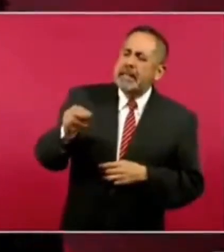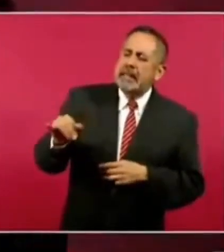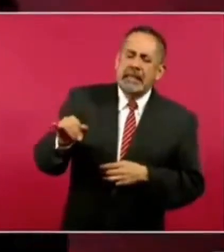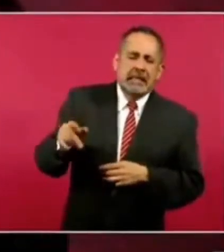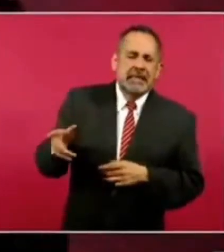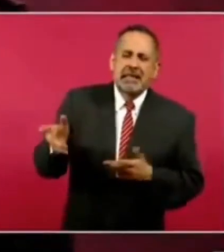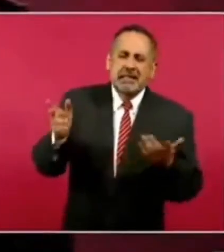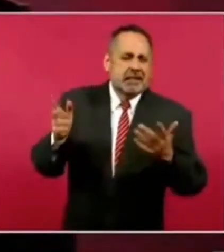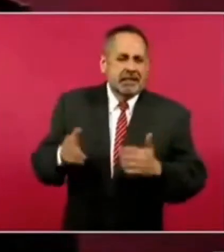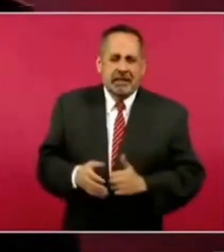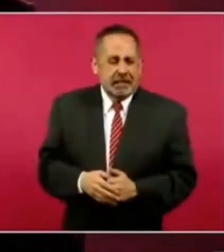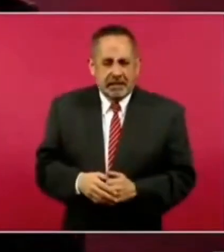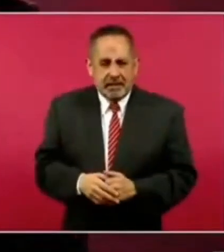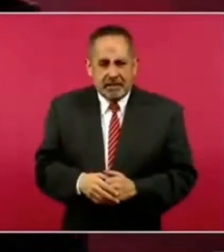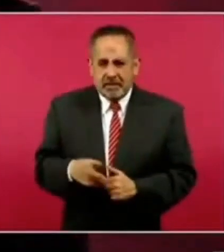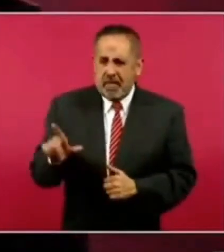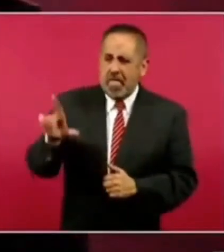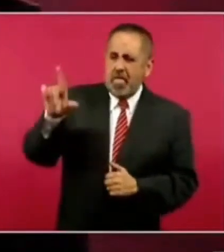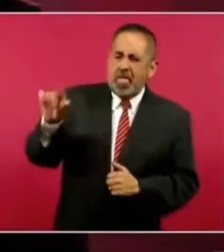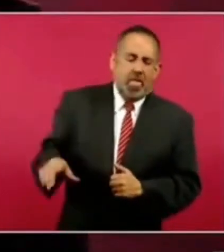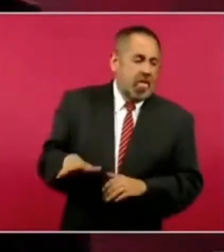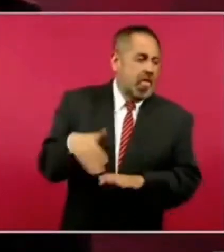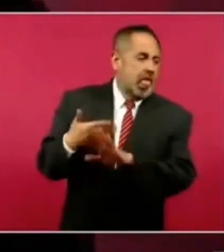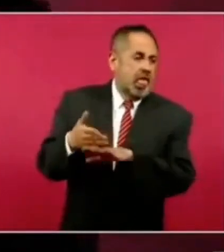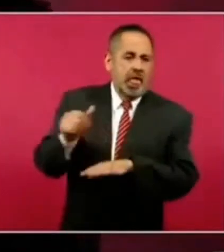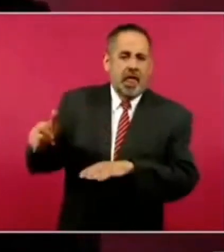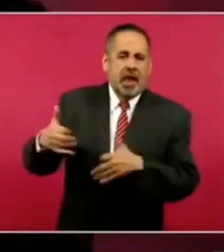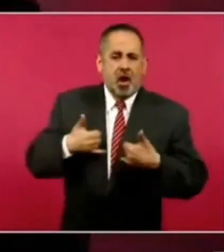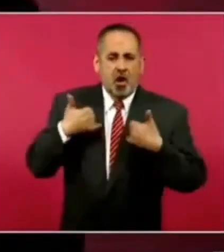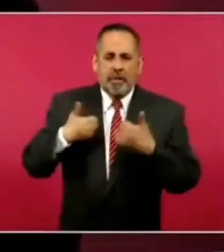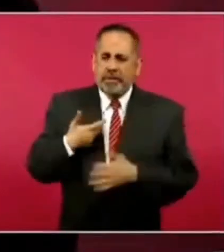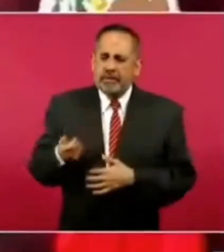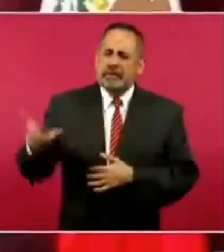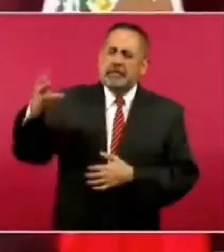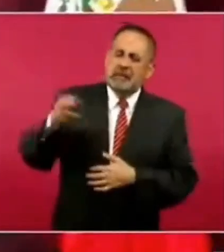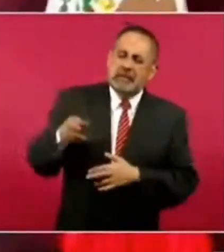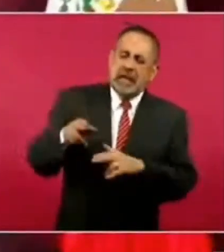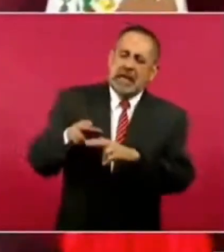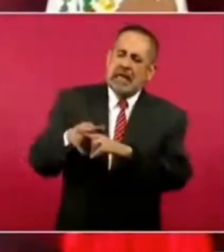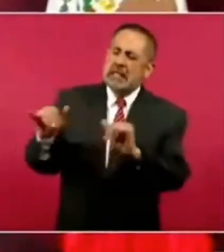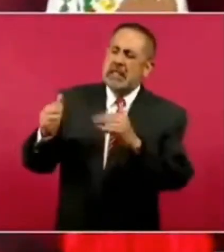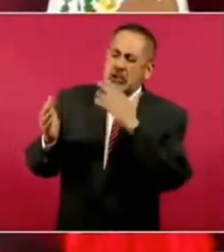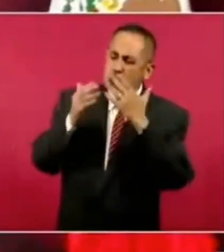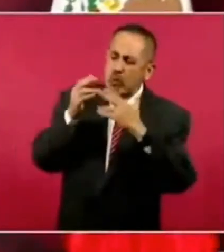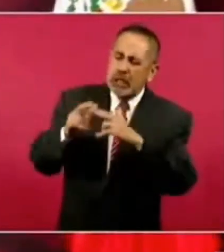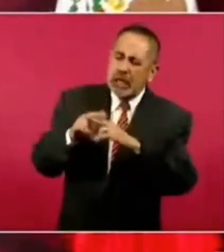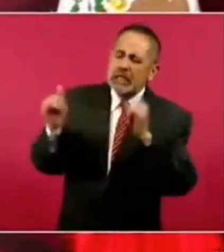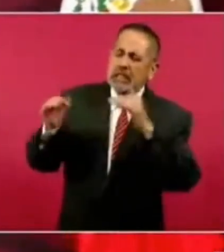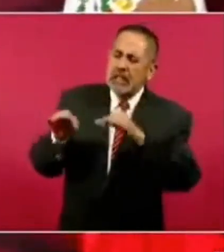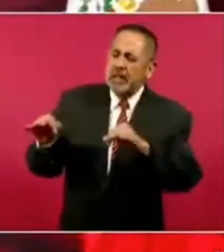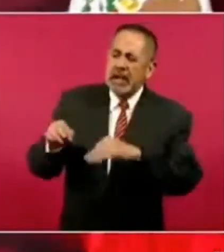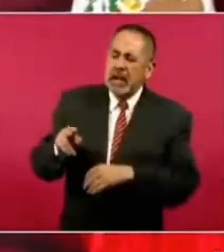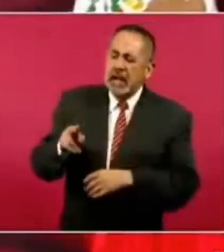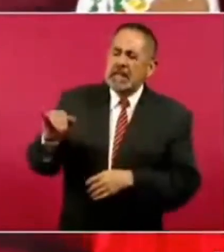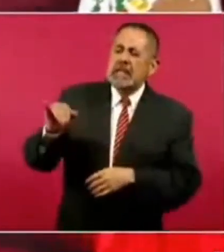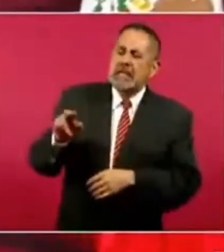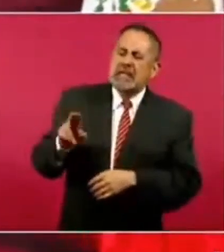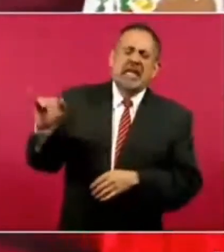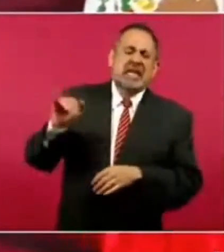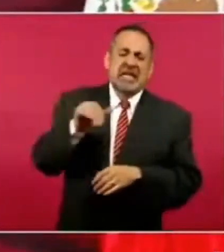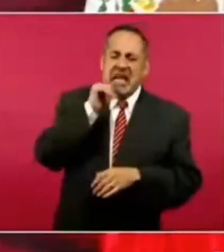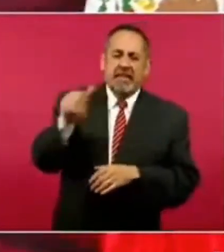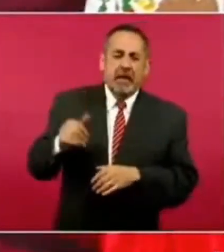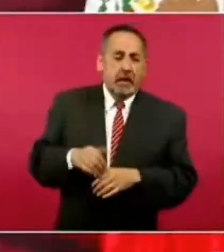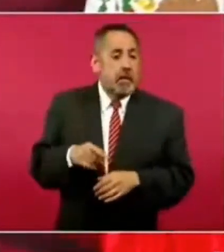para tratar de manera despectiva a los jóvenes. Ninis, ni estudian ni trabajan, y nunca hicieron nada por